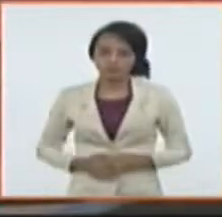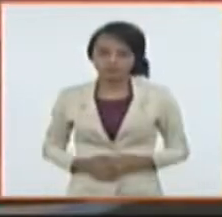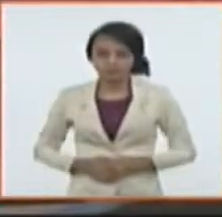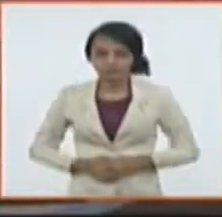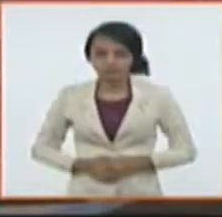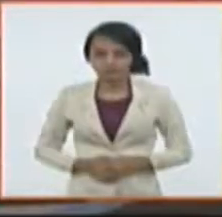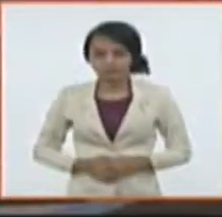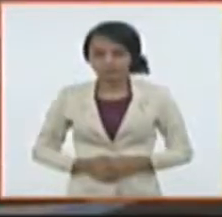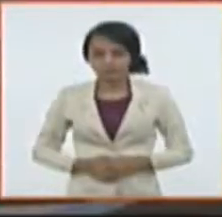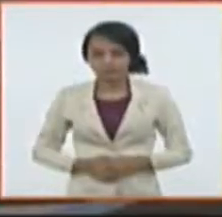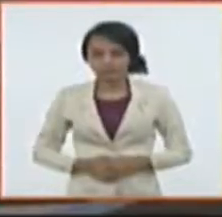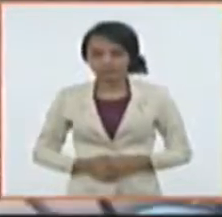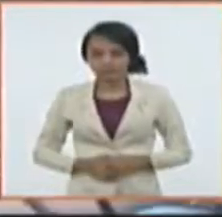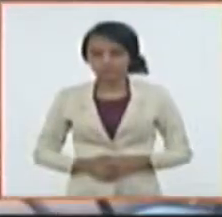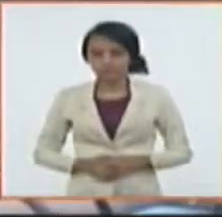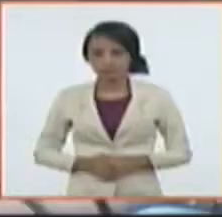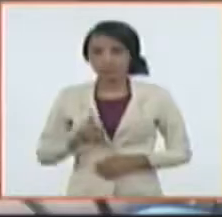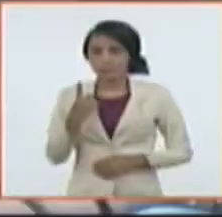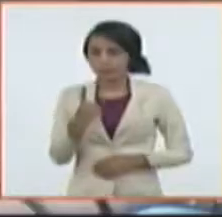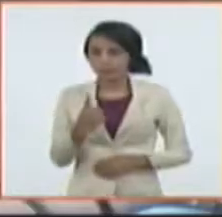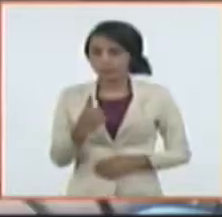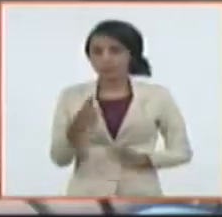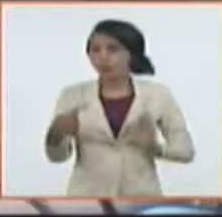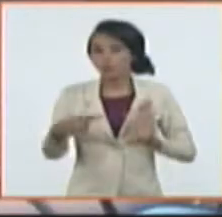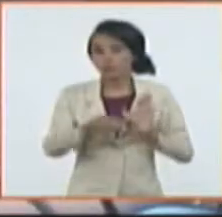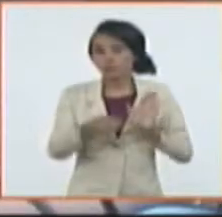un elemento. ¿Quiénes proponen las soluciones?